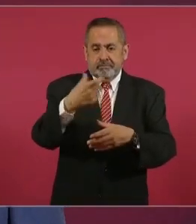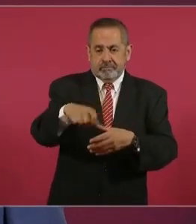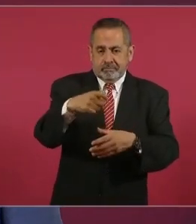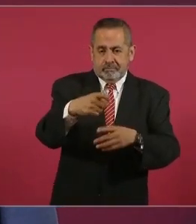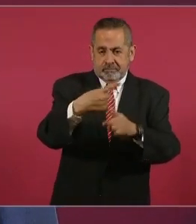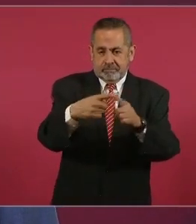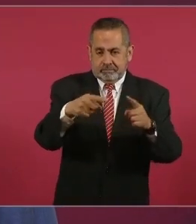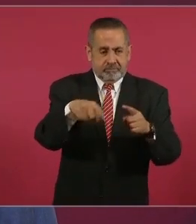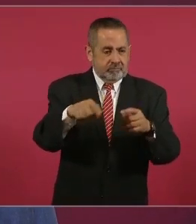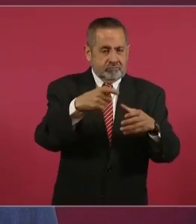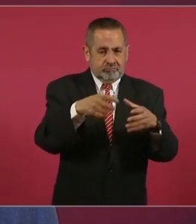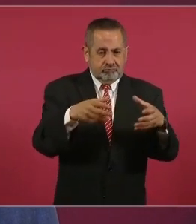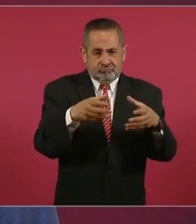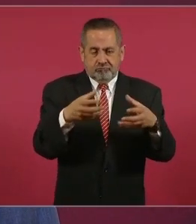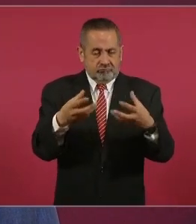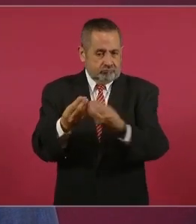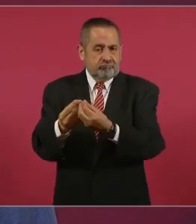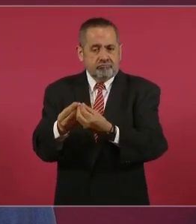participaron